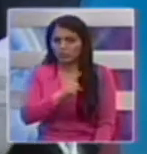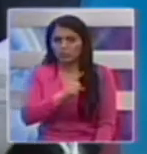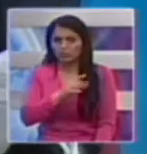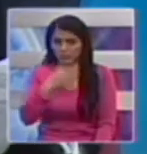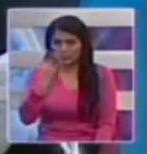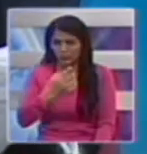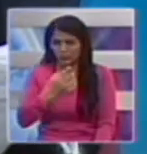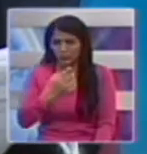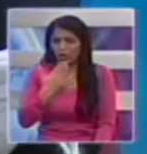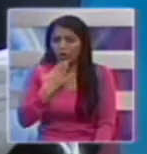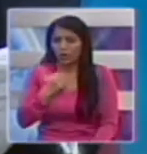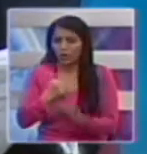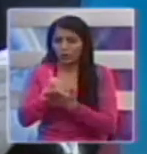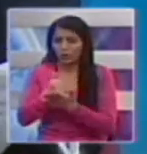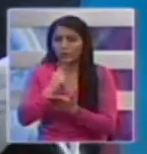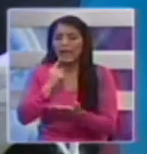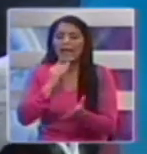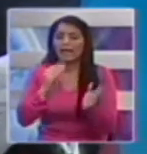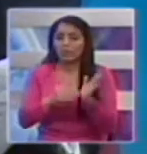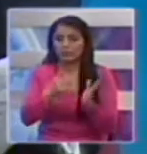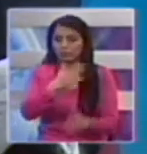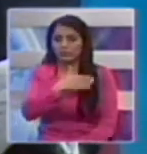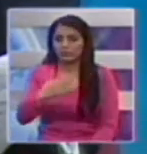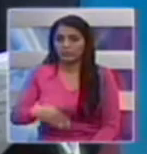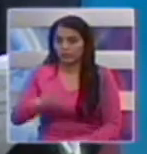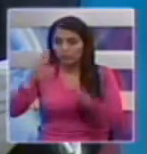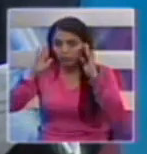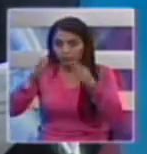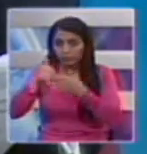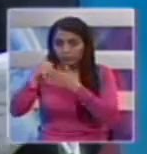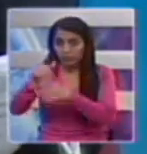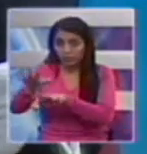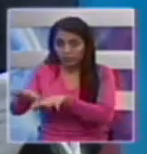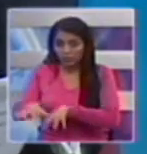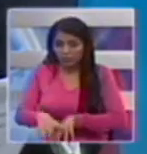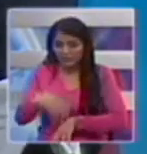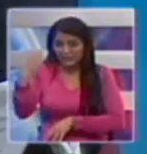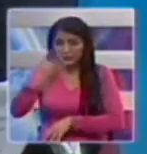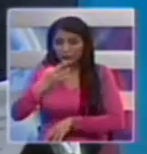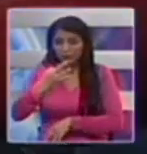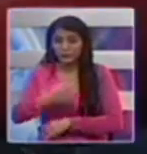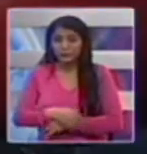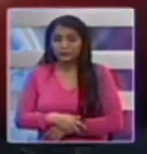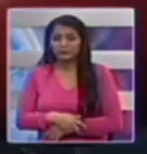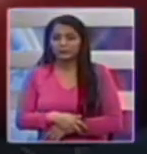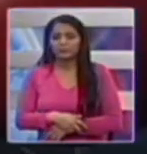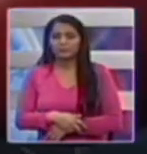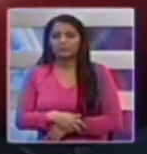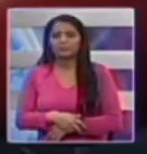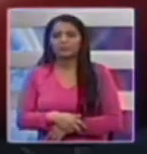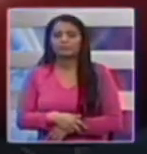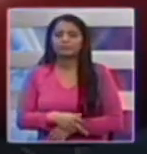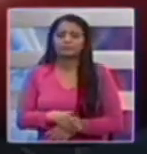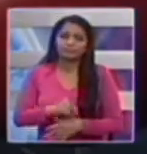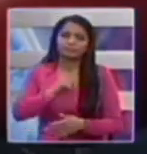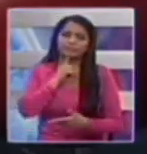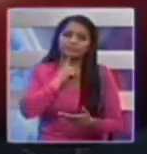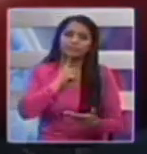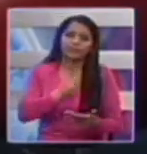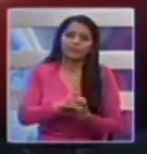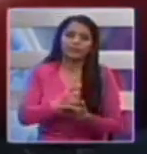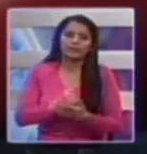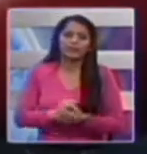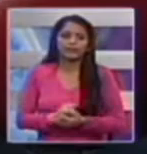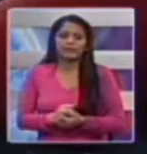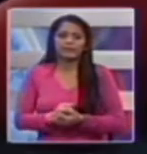a la presidencia, podría ser ese que sí mire los ojos al agro ecuatoriano? Bueno, es verdad lo que usted dice.